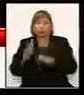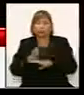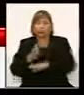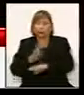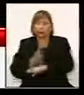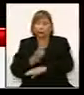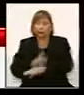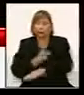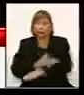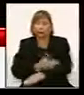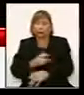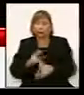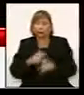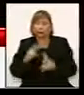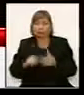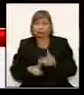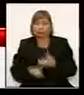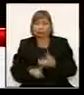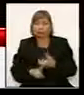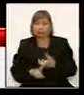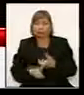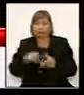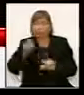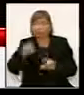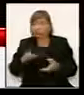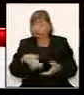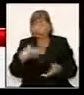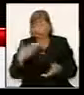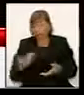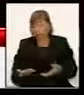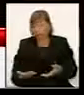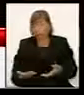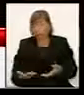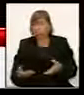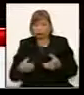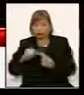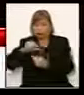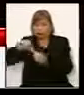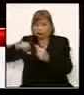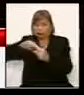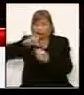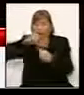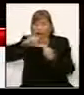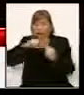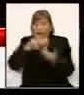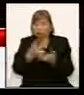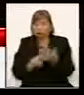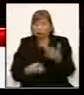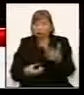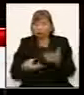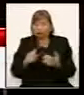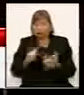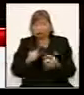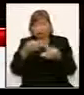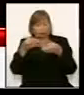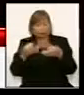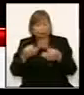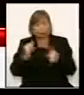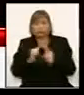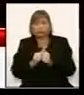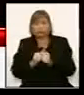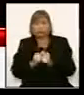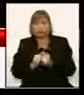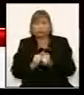desarrollando. Entonces, sí existen proyectos que vinculan tangencialmente a efectivamente